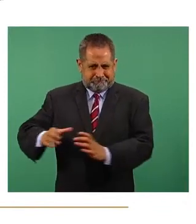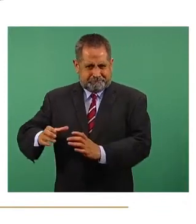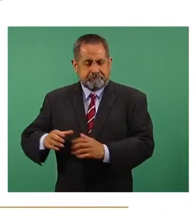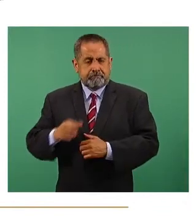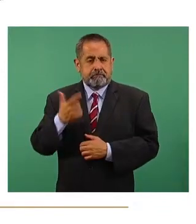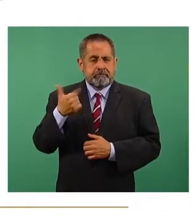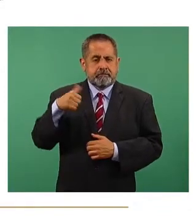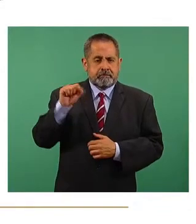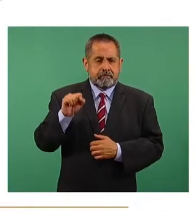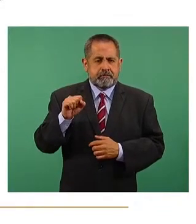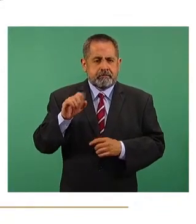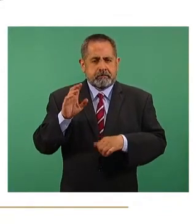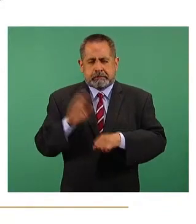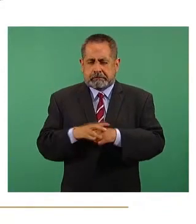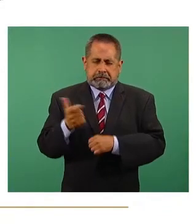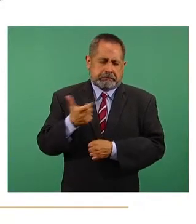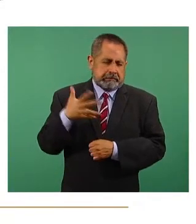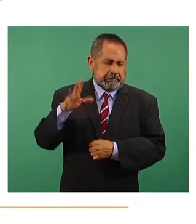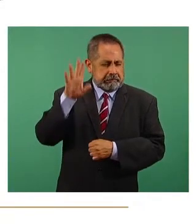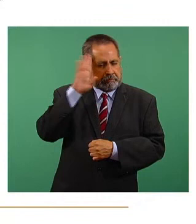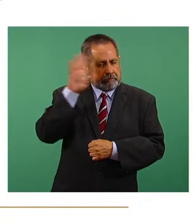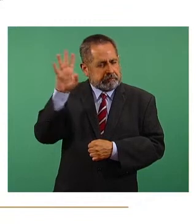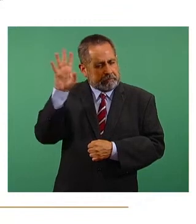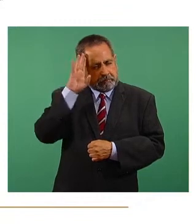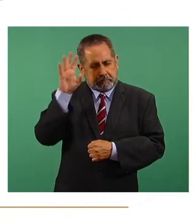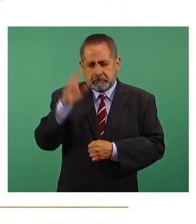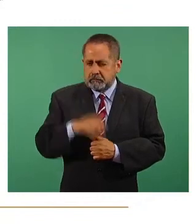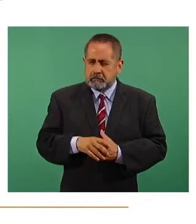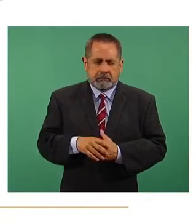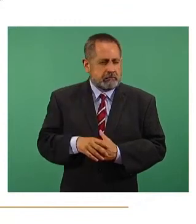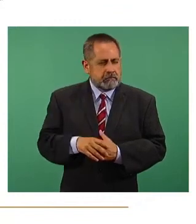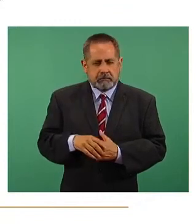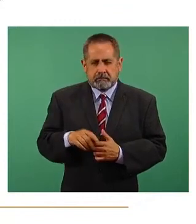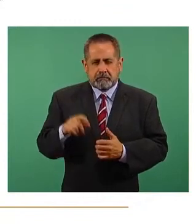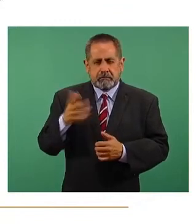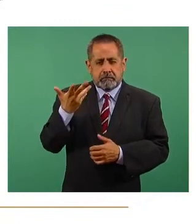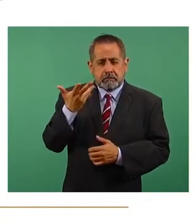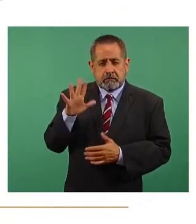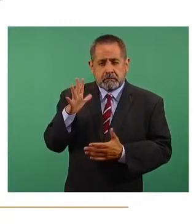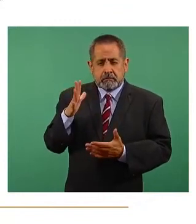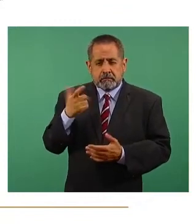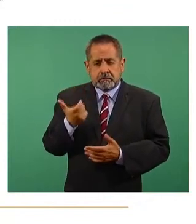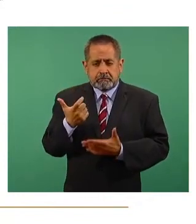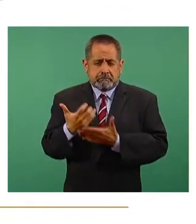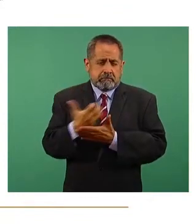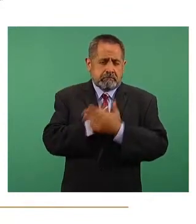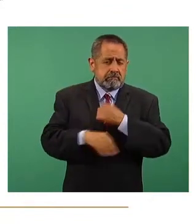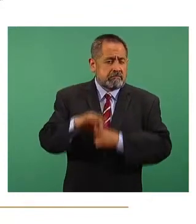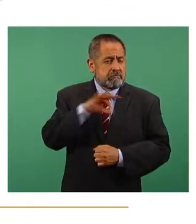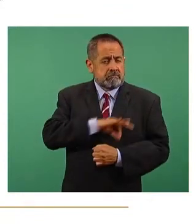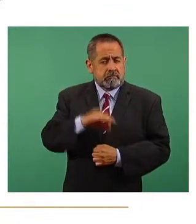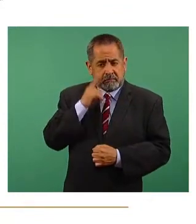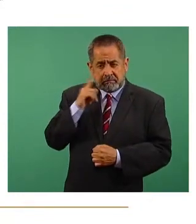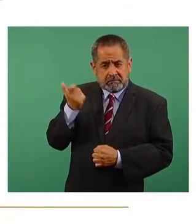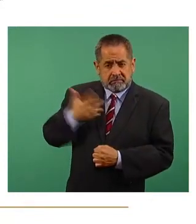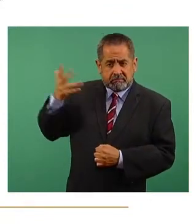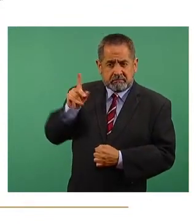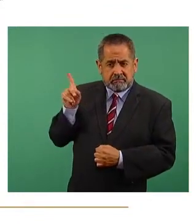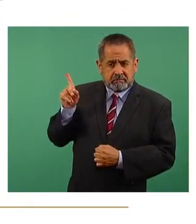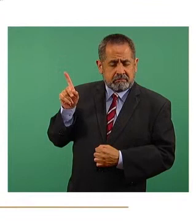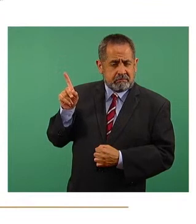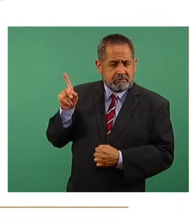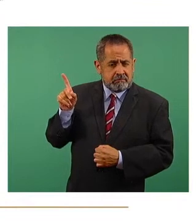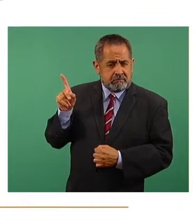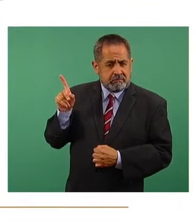gas Tomsa, pasadísimo de rosca, con un margen de 10 pesos 23 centavos por kilo.